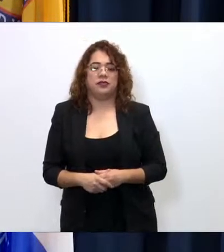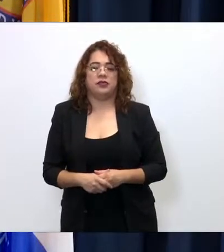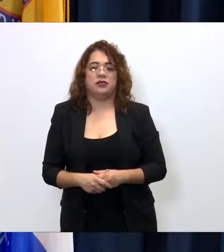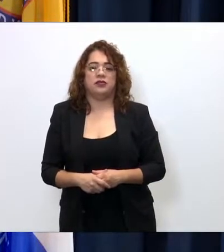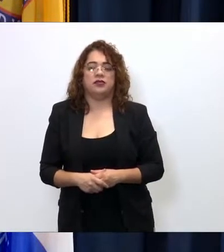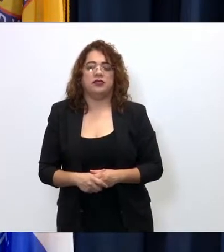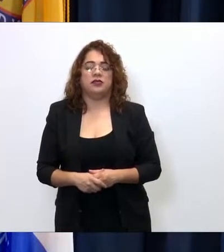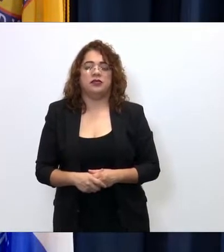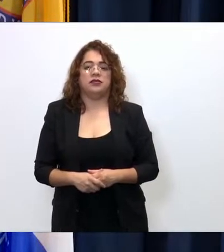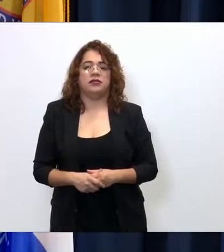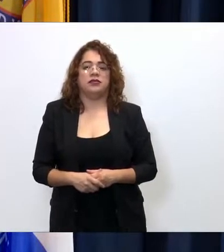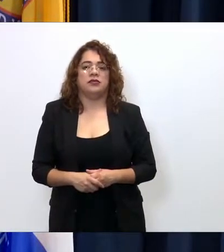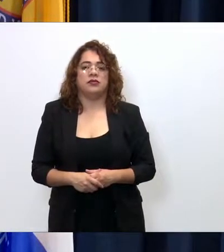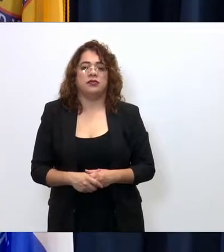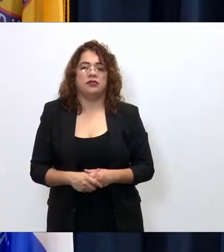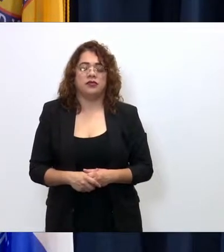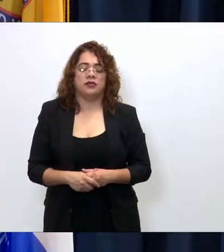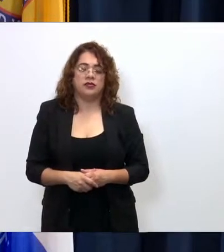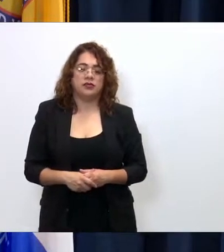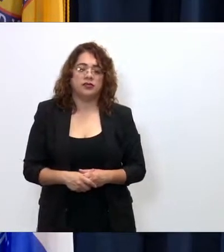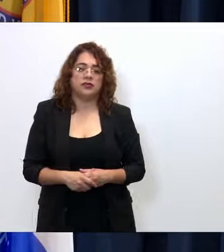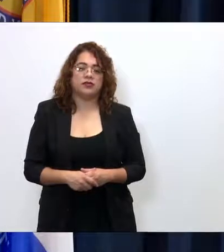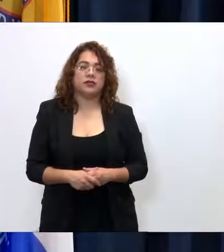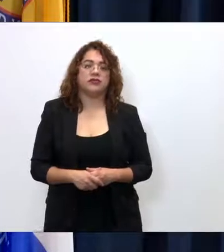Thank you. And now we'll have a Spanish translation.